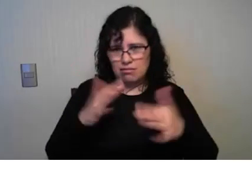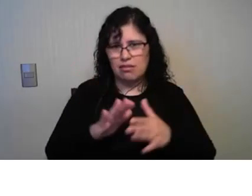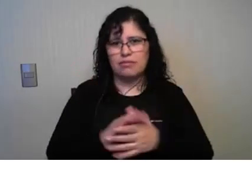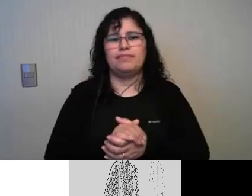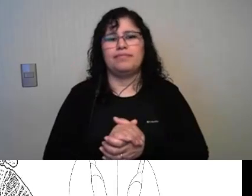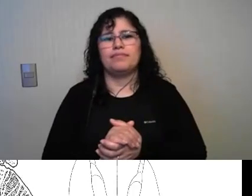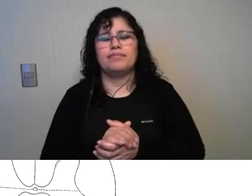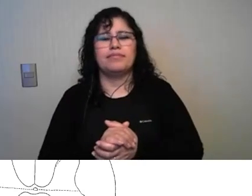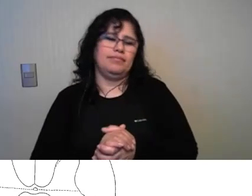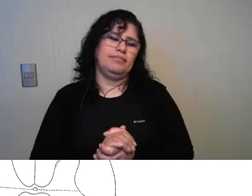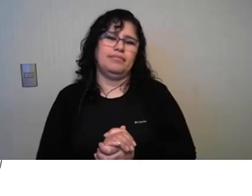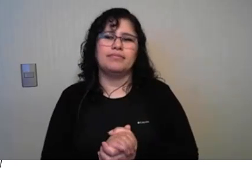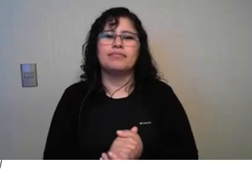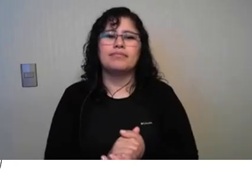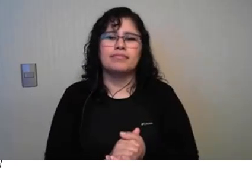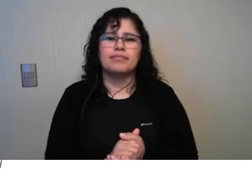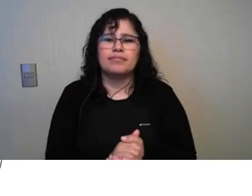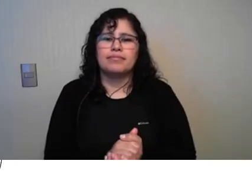médula espinal.